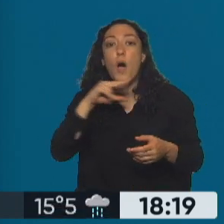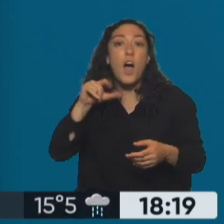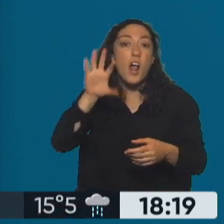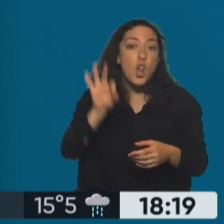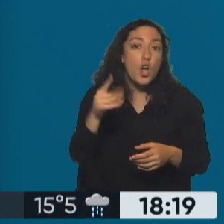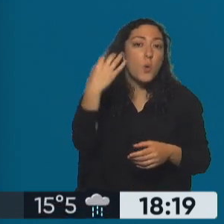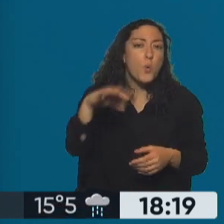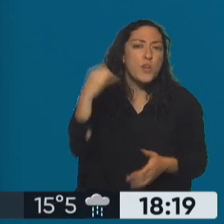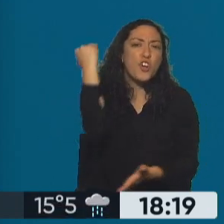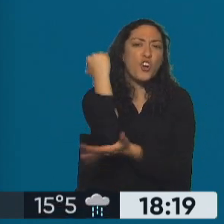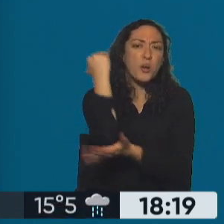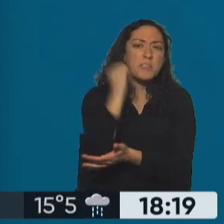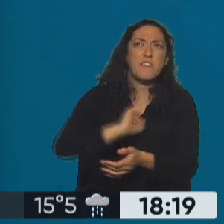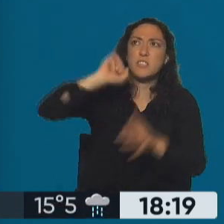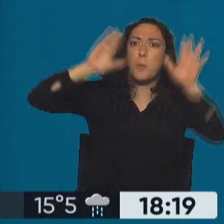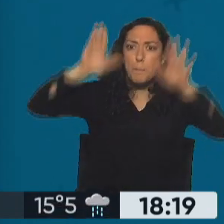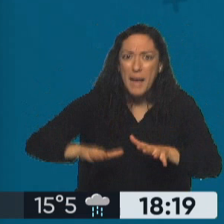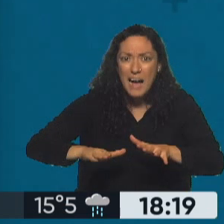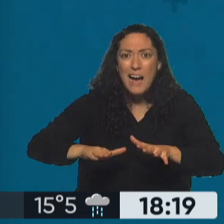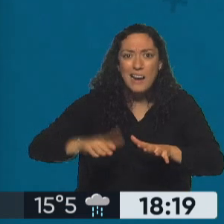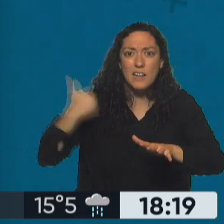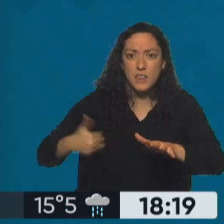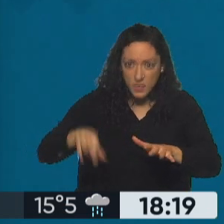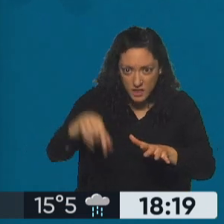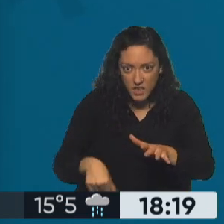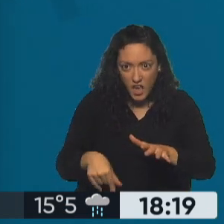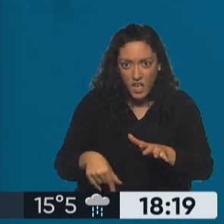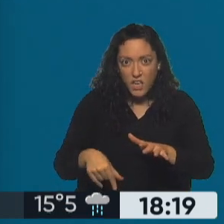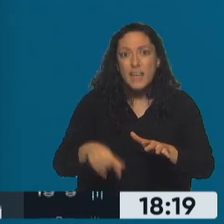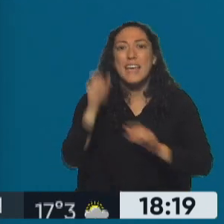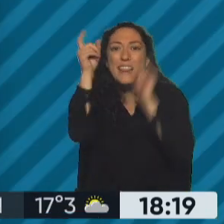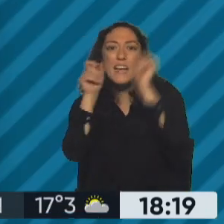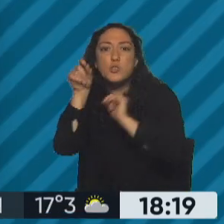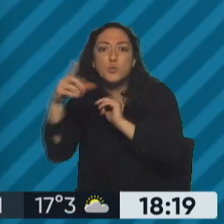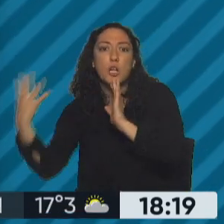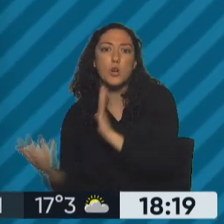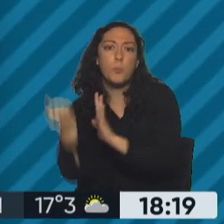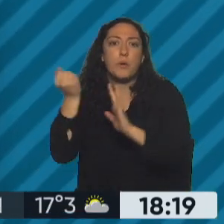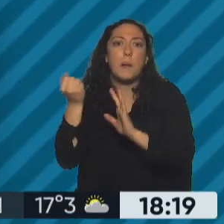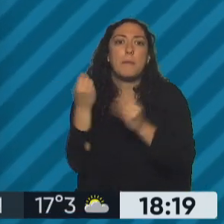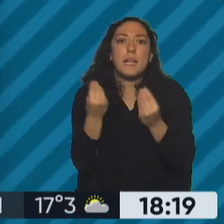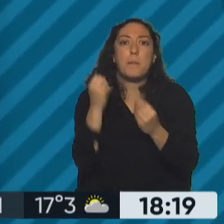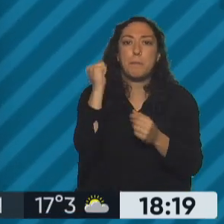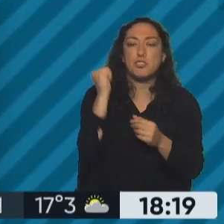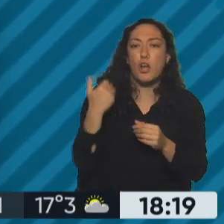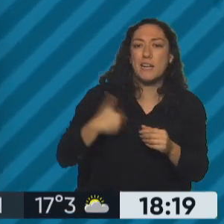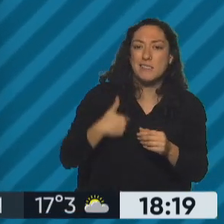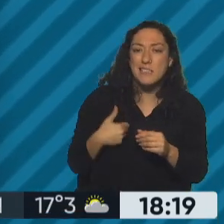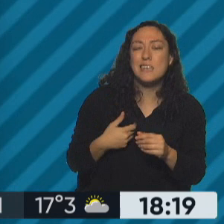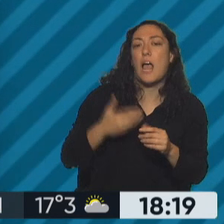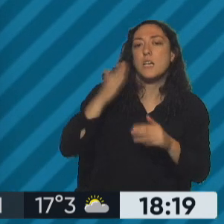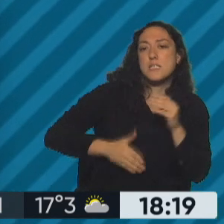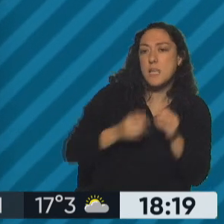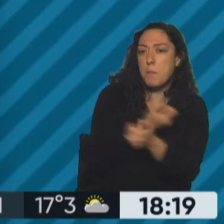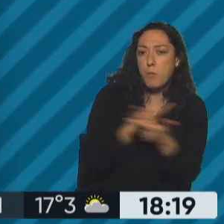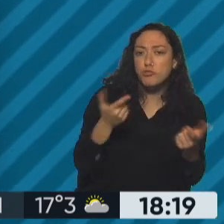único economista que frenó la inflación y la hiperinflación en la Argentina. Hay que recuperar sus ideas para reconstruir el peso argentino sin cepos y con libre